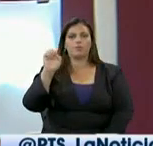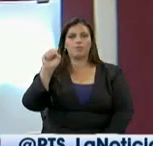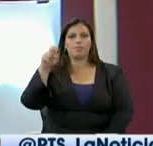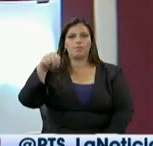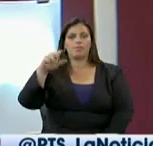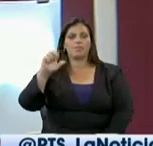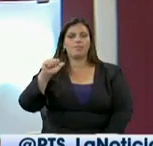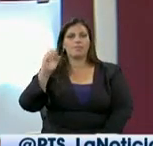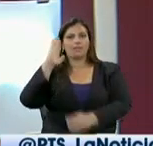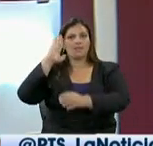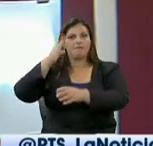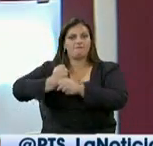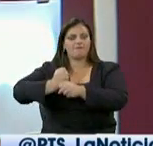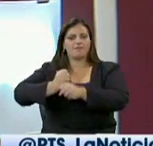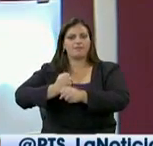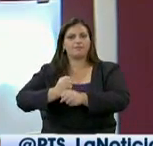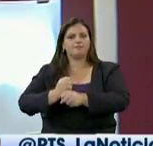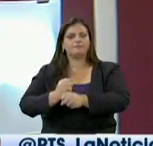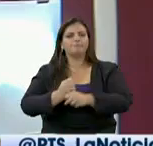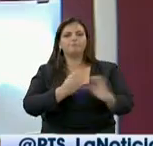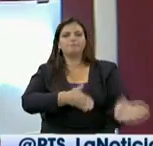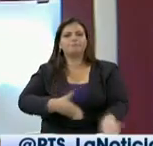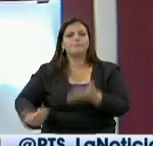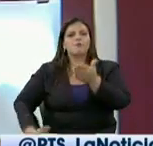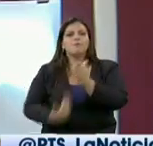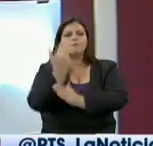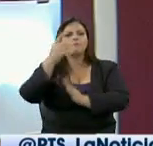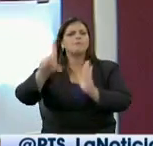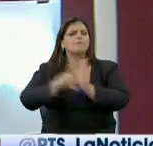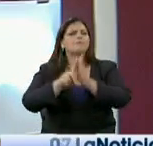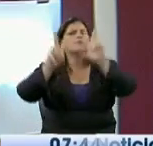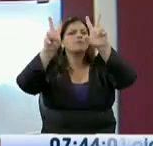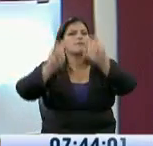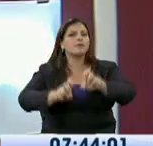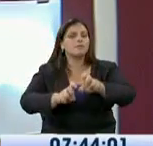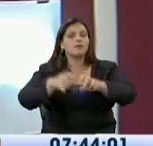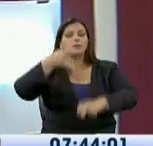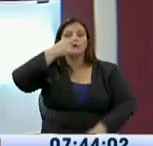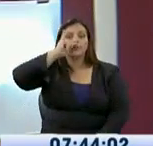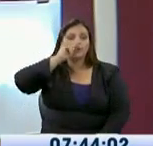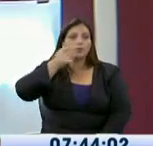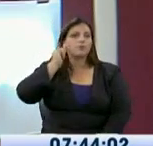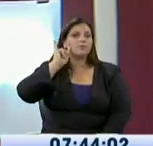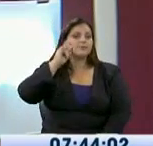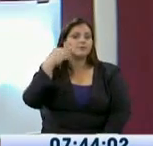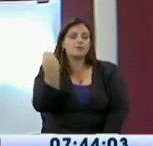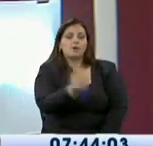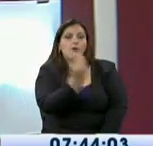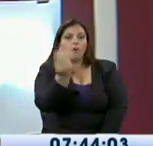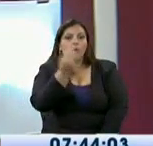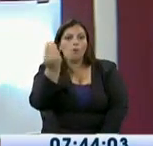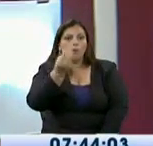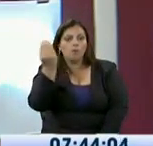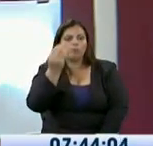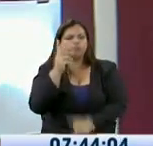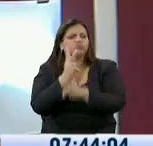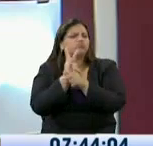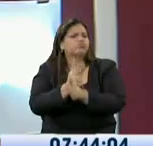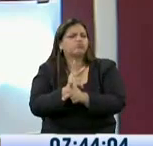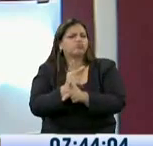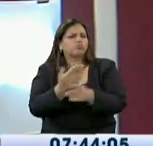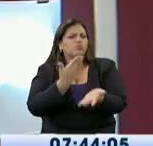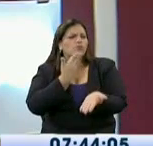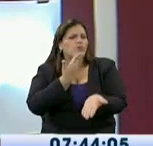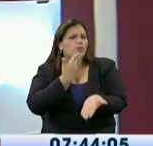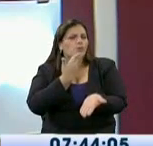a los menores de edad. Se trata de una medida que prohíbe a los niños y adolescentes andar en las